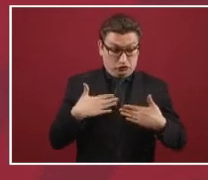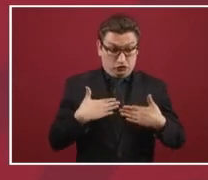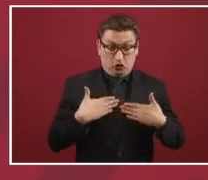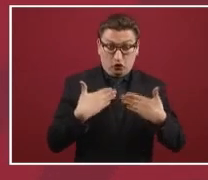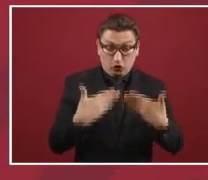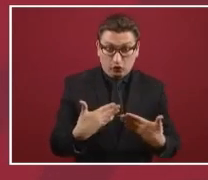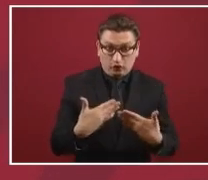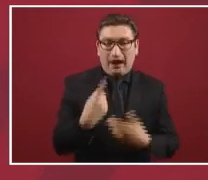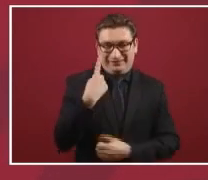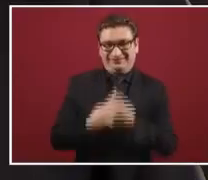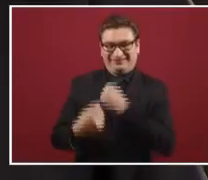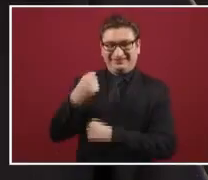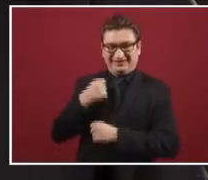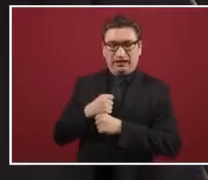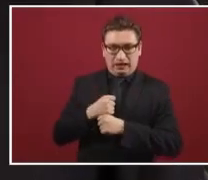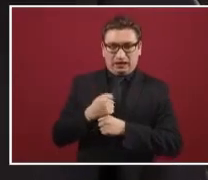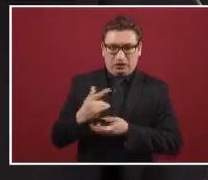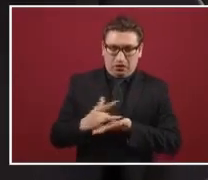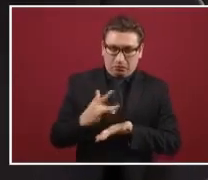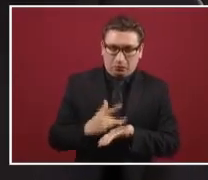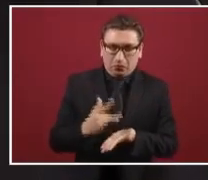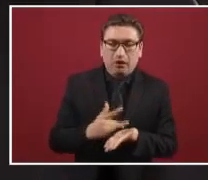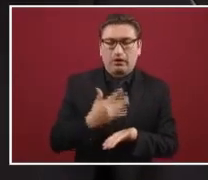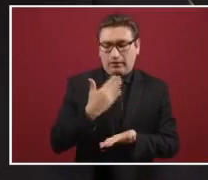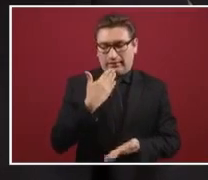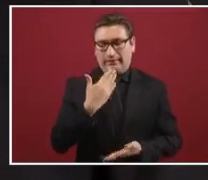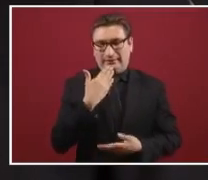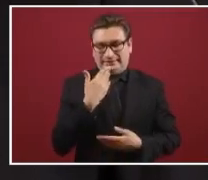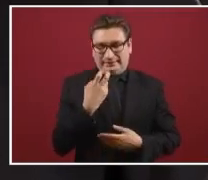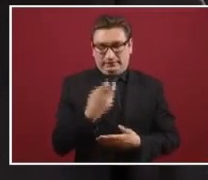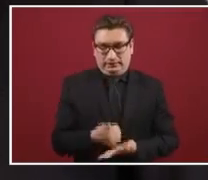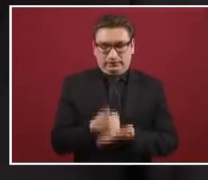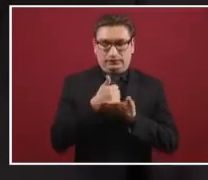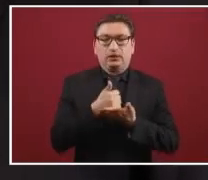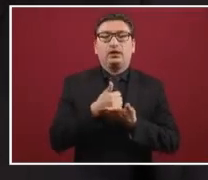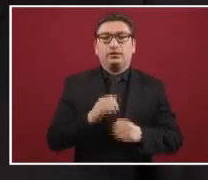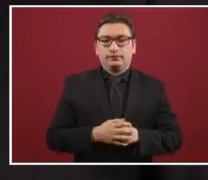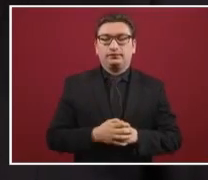año pasado, y también se logró